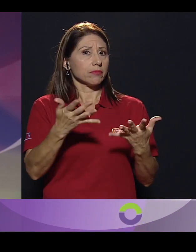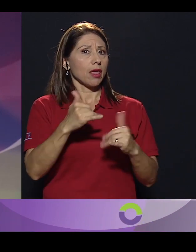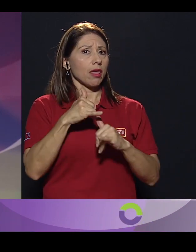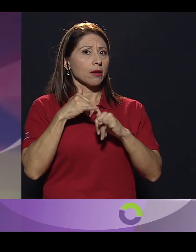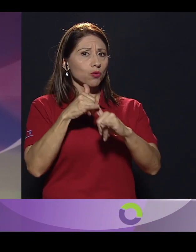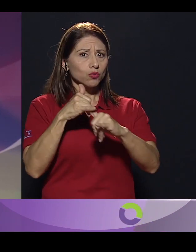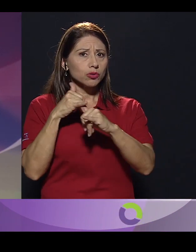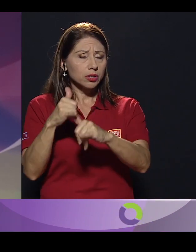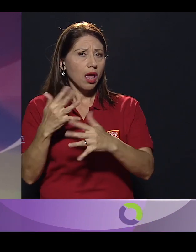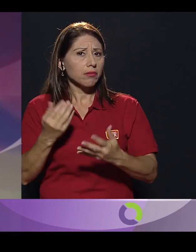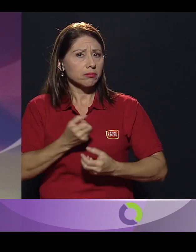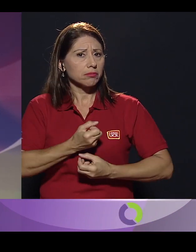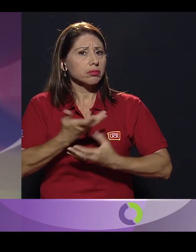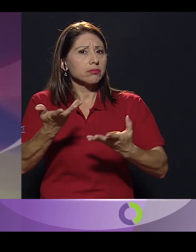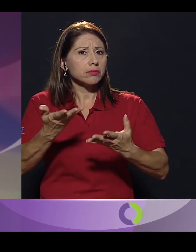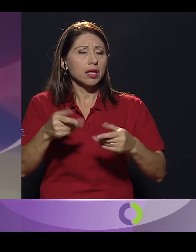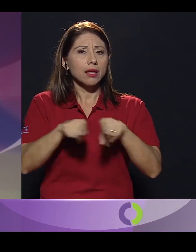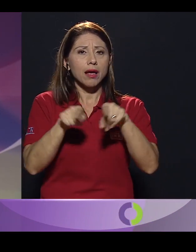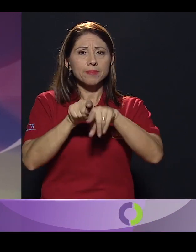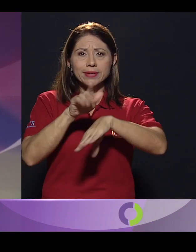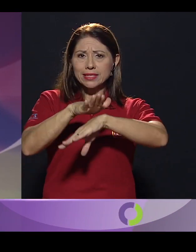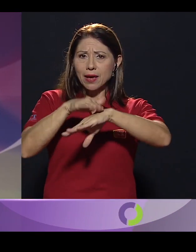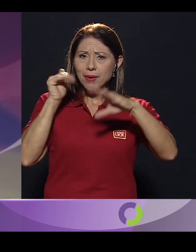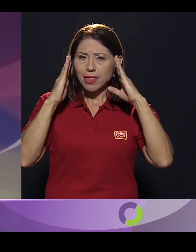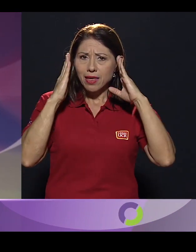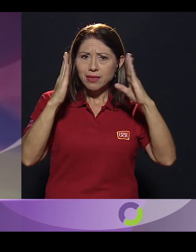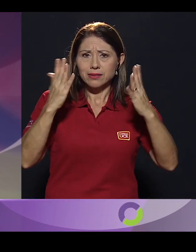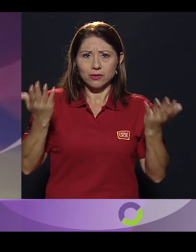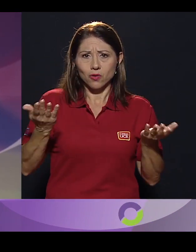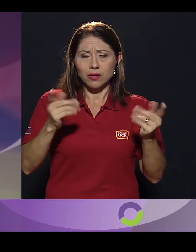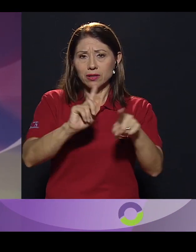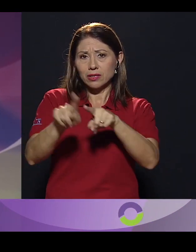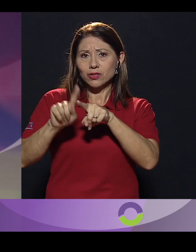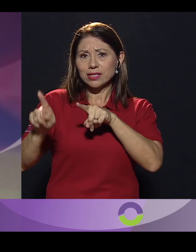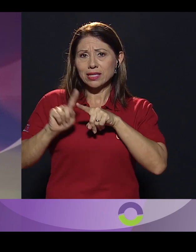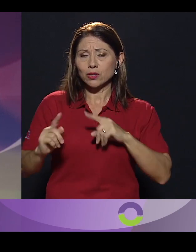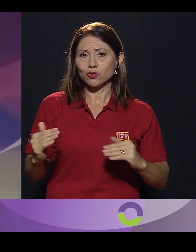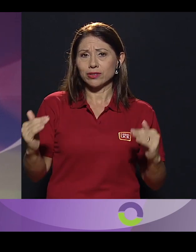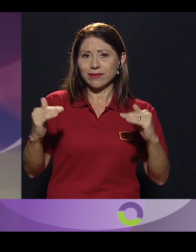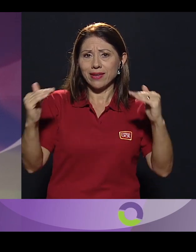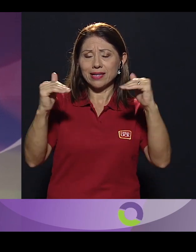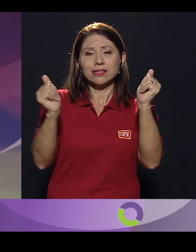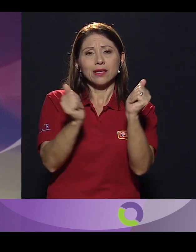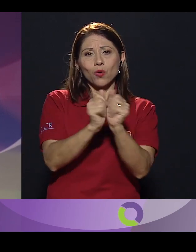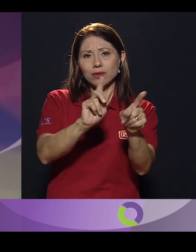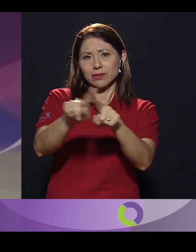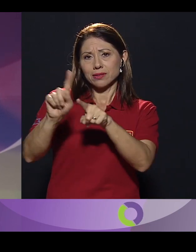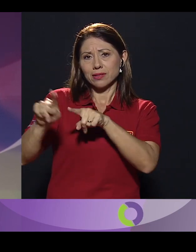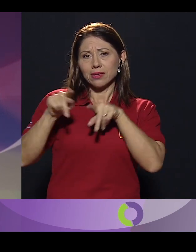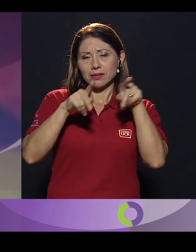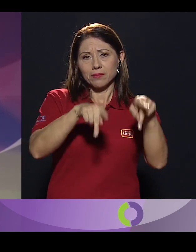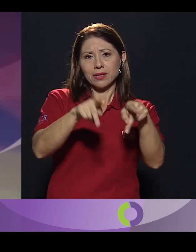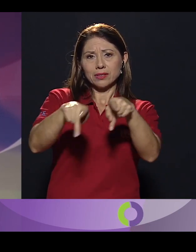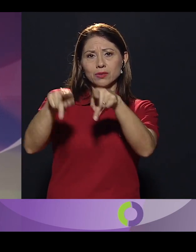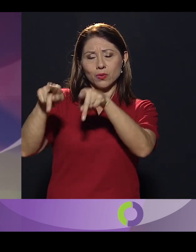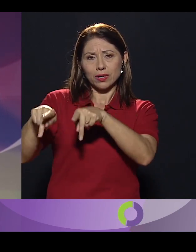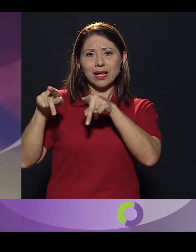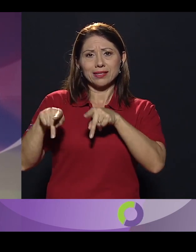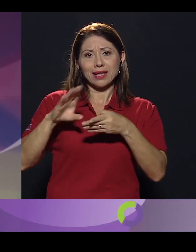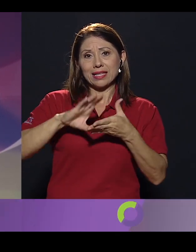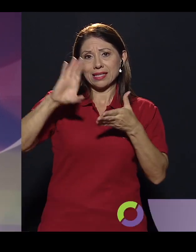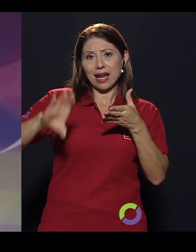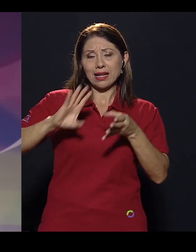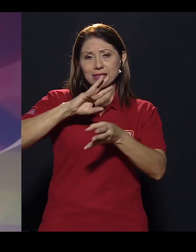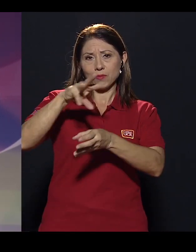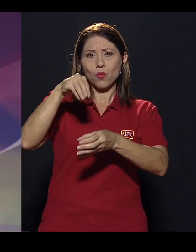de denuncia y de llamada de atención, ¿verdad? En los distintos niveles y con las distintas personas con las que el